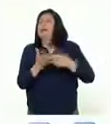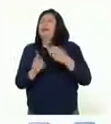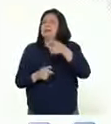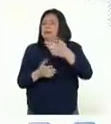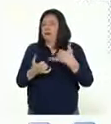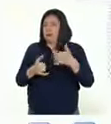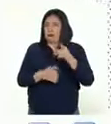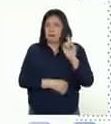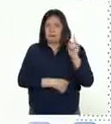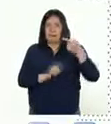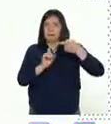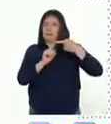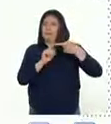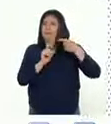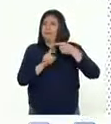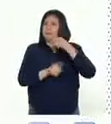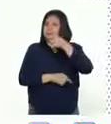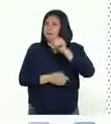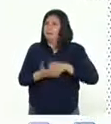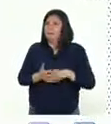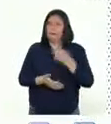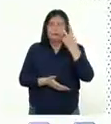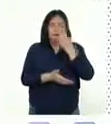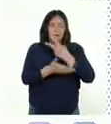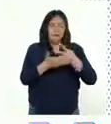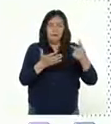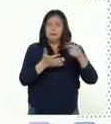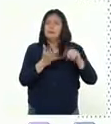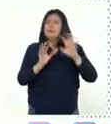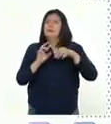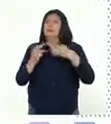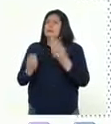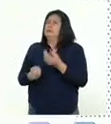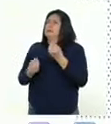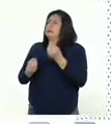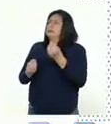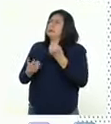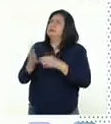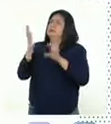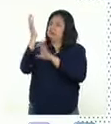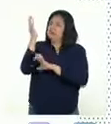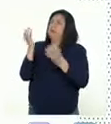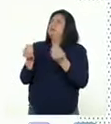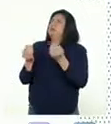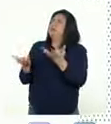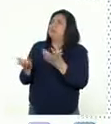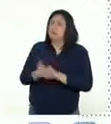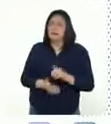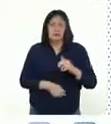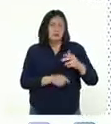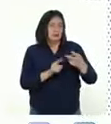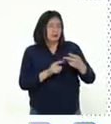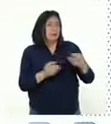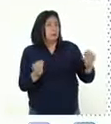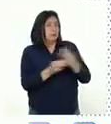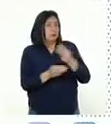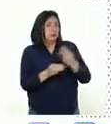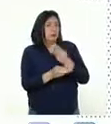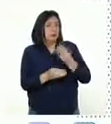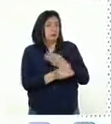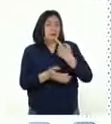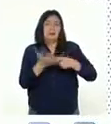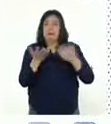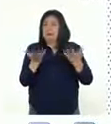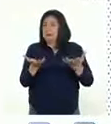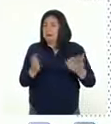juego. Primero, descubrimos a lo largo de dos sesiones por qué se producen las estaciones del año. Hicimos matemática a partir